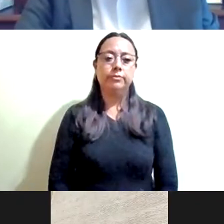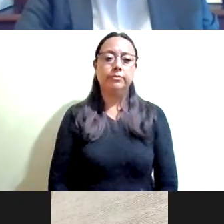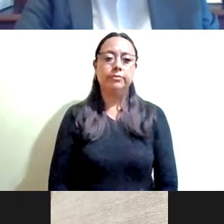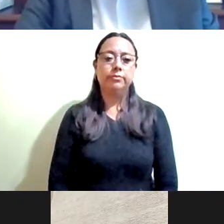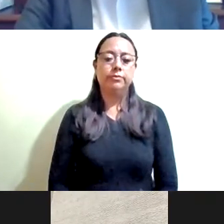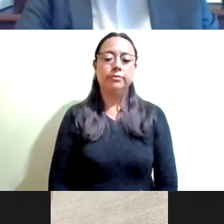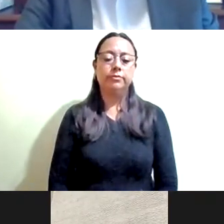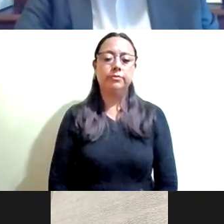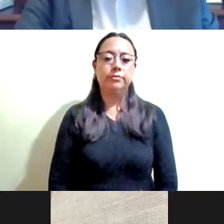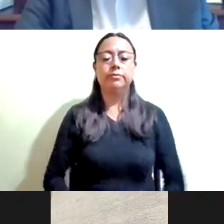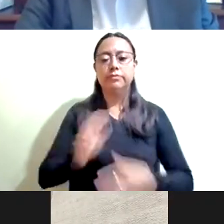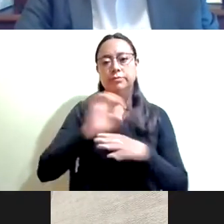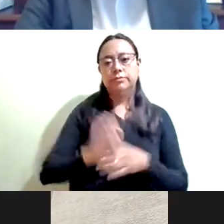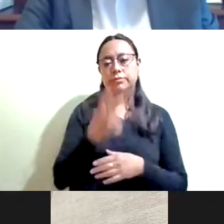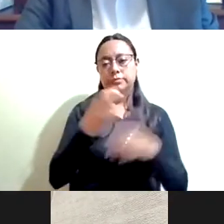Nuestra reunión de la...